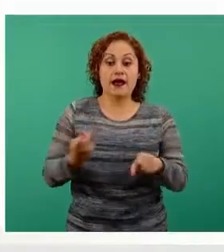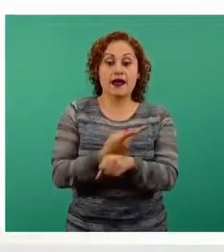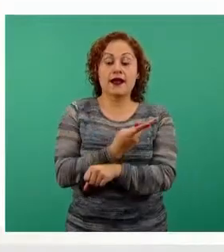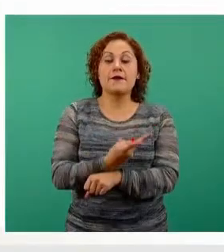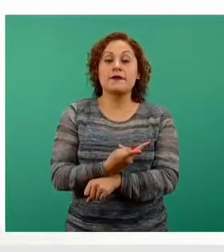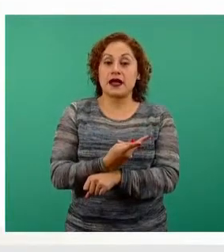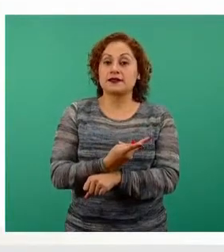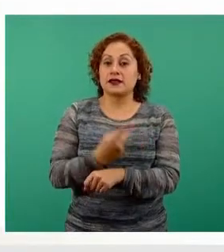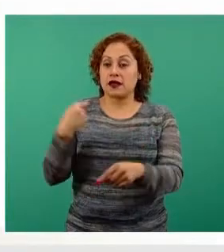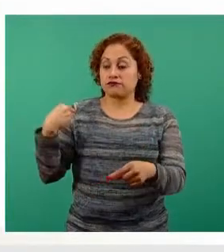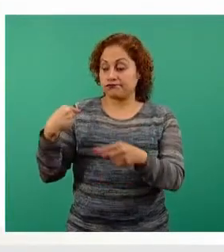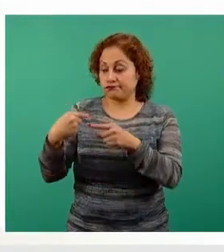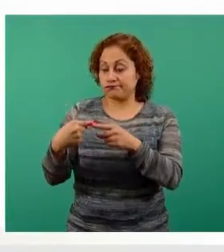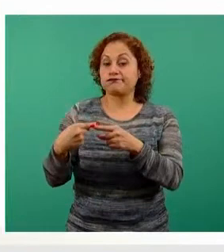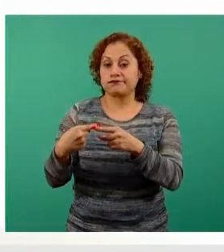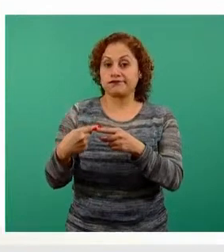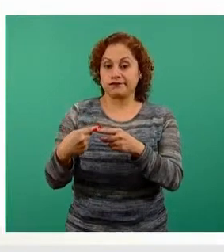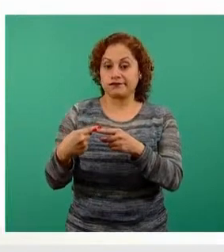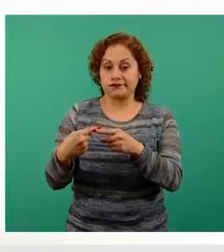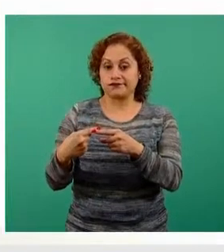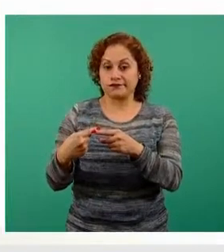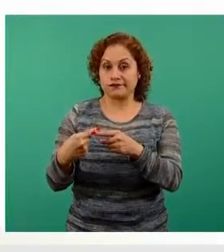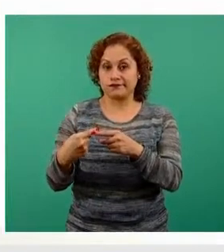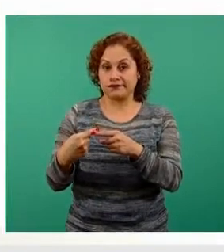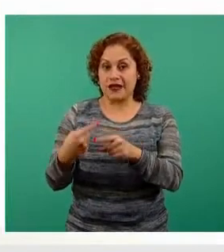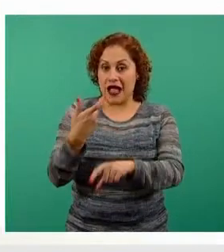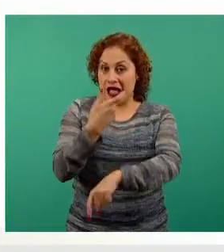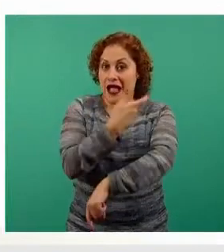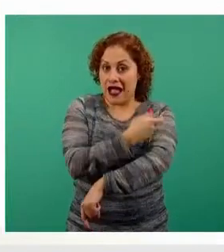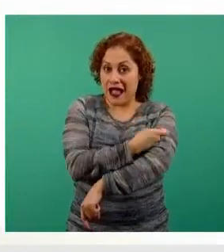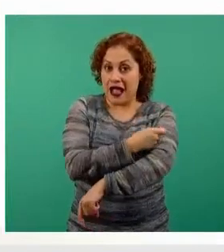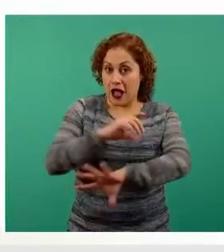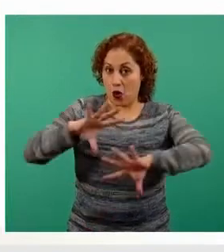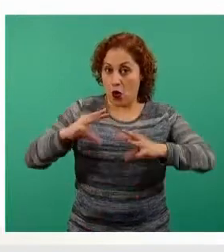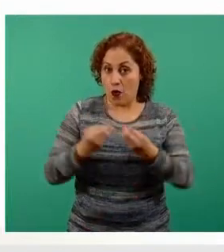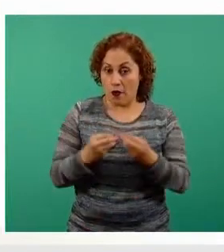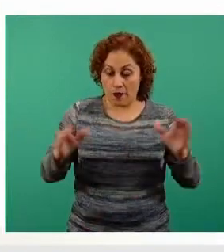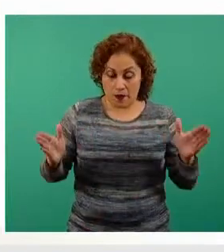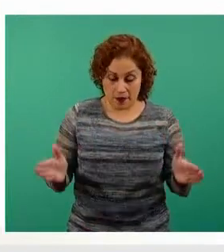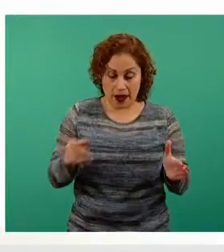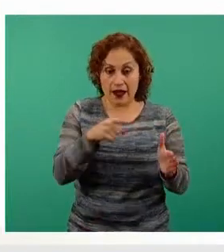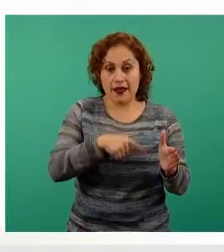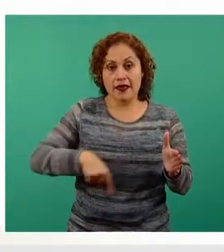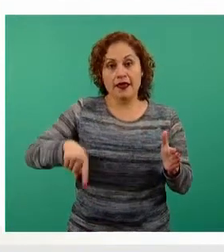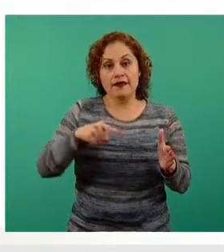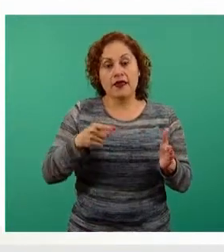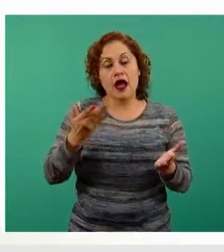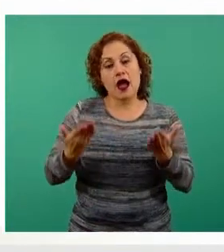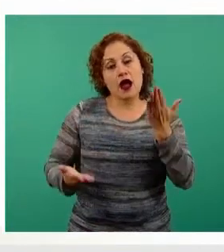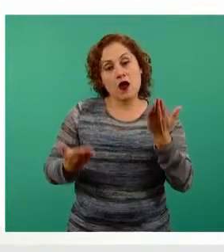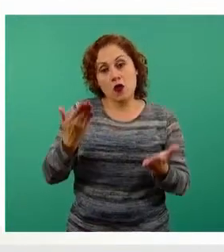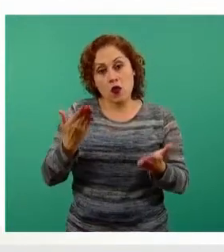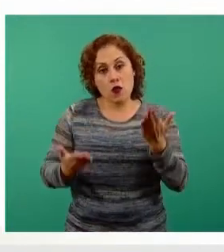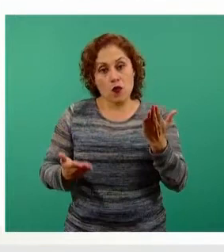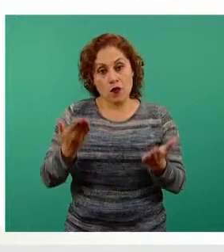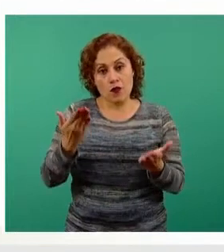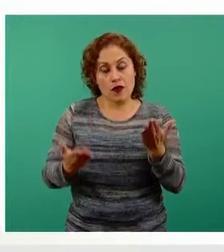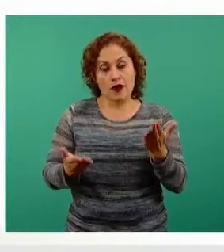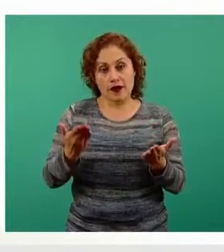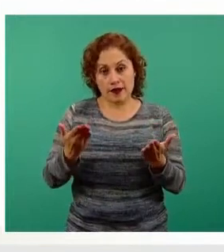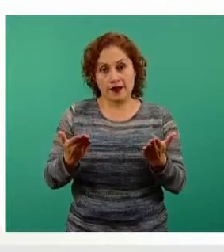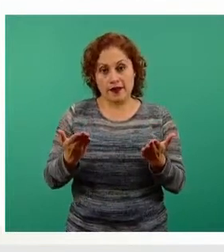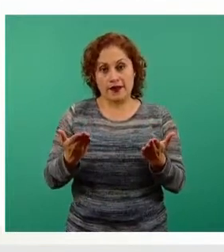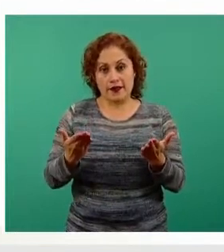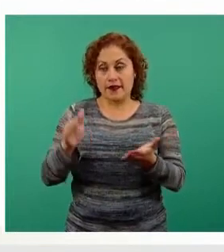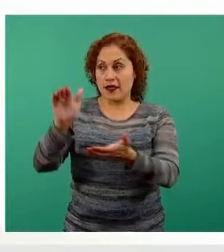el momento aplicadas, de estas 4.214.494, en relación a las dosis que hasta el momento